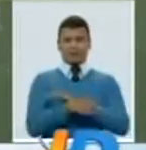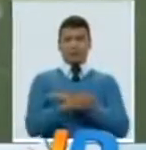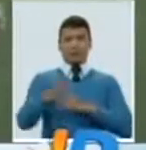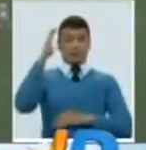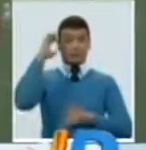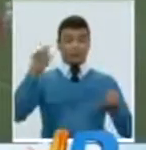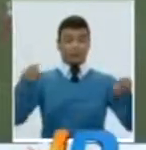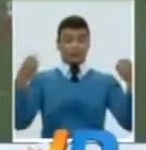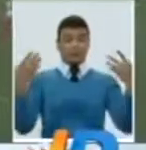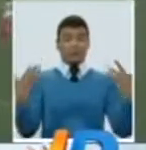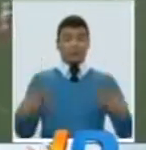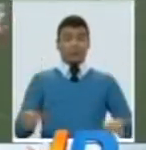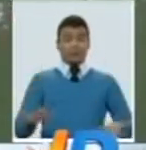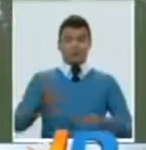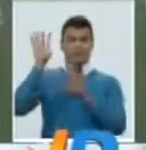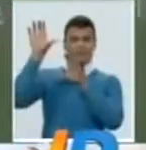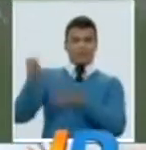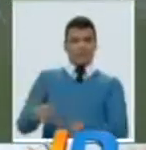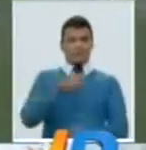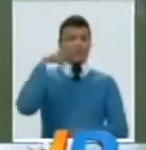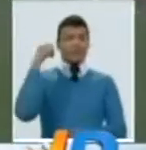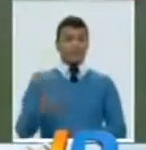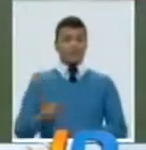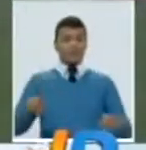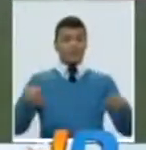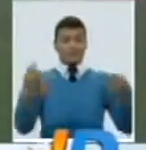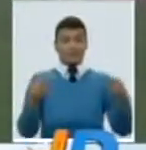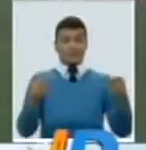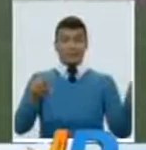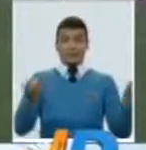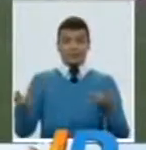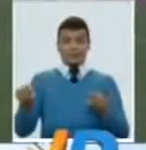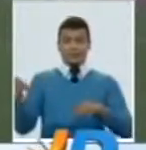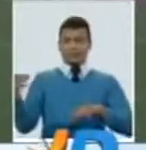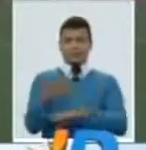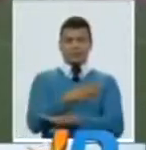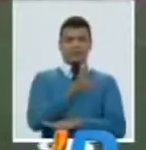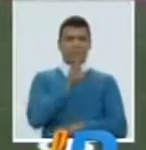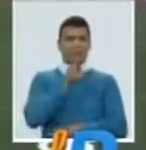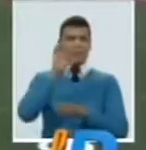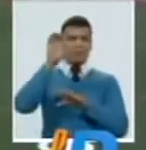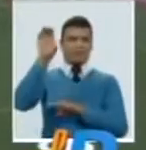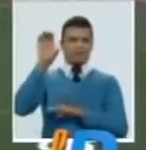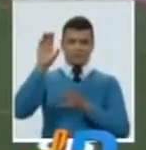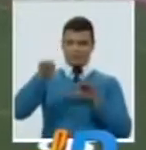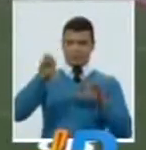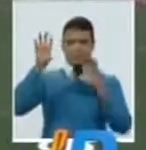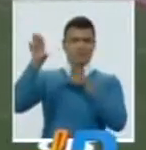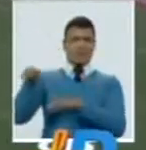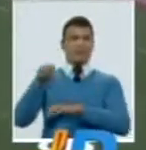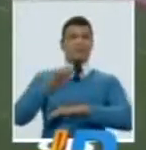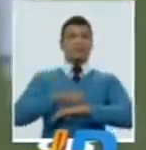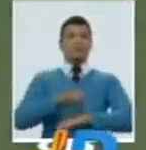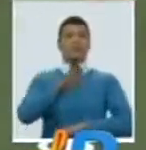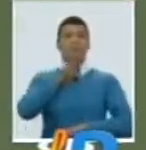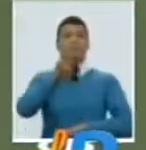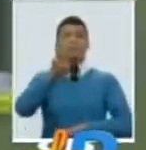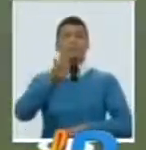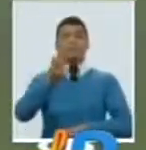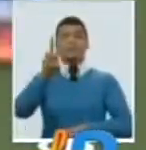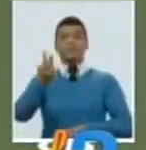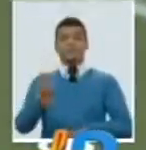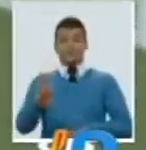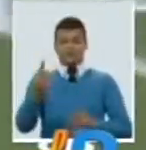en el Maracaná entre Bélgica y Rusia fue bastante parejo y que al final lo lograron ganar los belgas en el minuto 87 gracias a una transición de